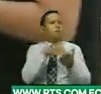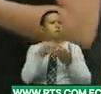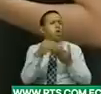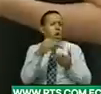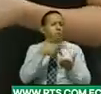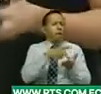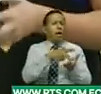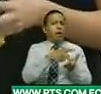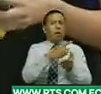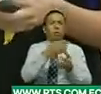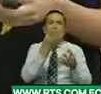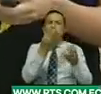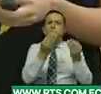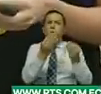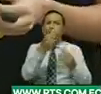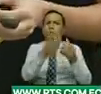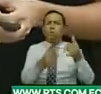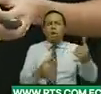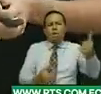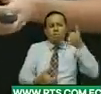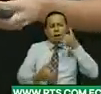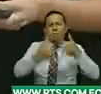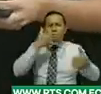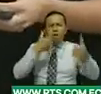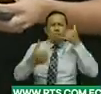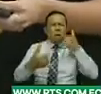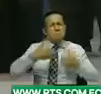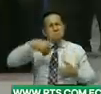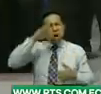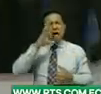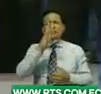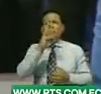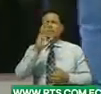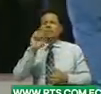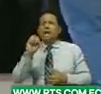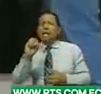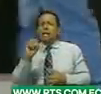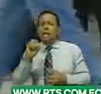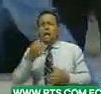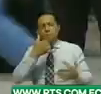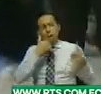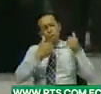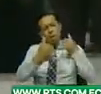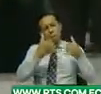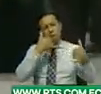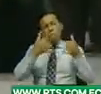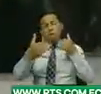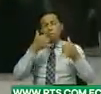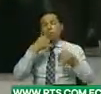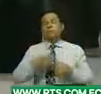han registrado más de 60 llamadas a la línea telefónica que habilitó el Ministerio de Gobierno.